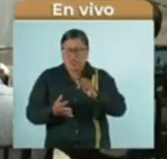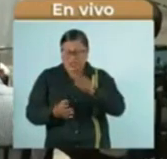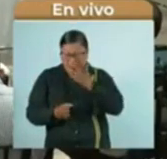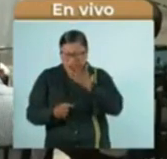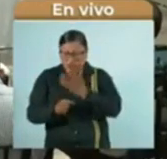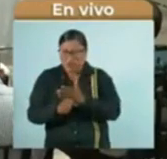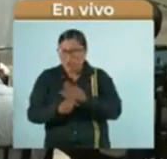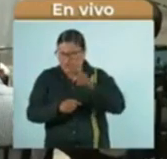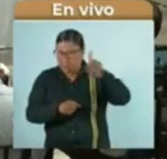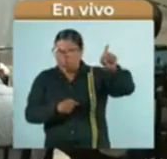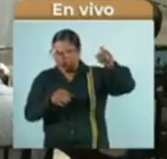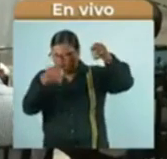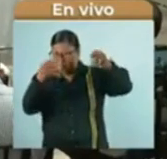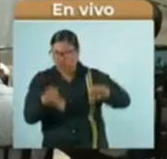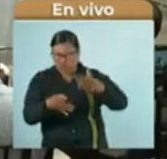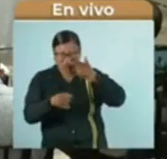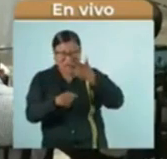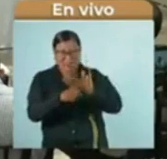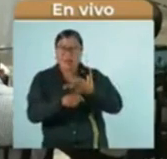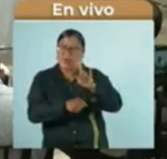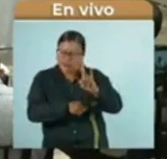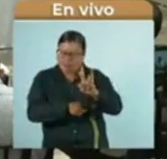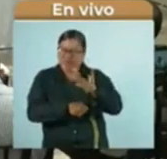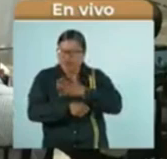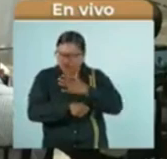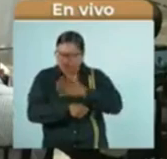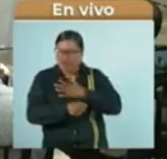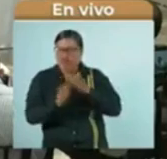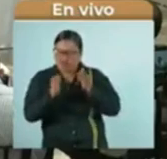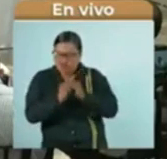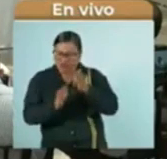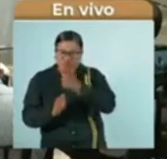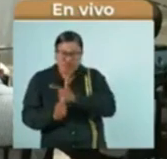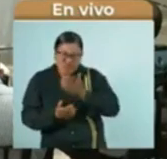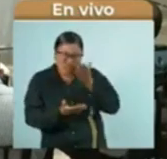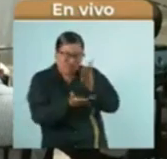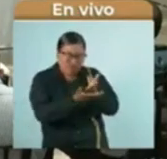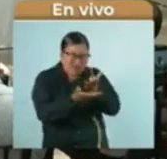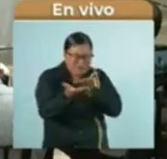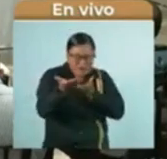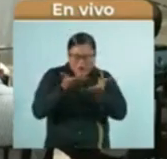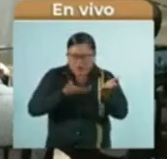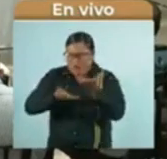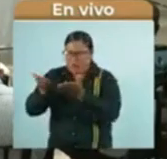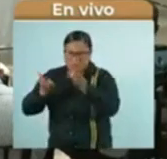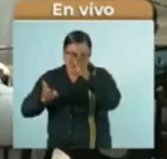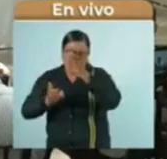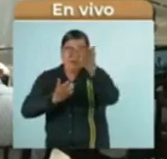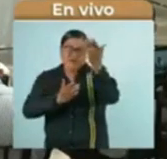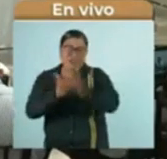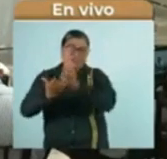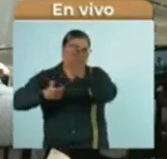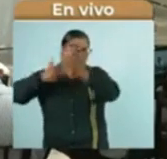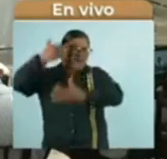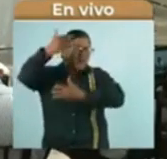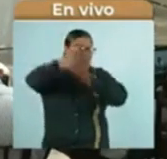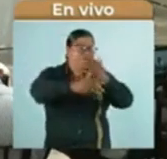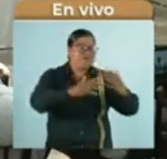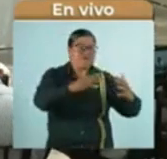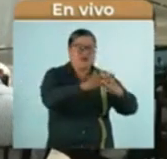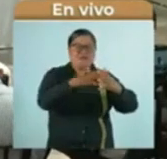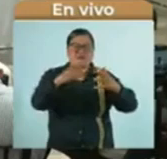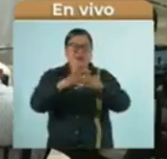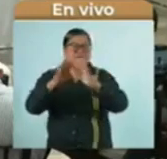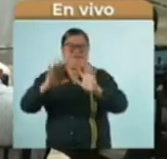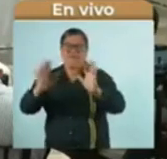son ellos pero procuramos que no aflore la violencia